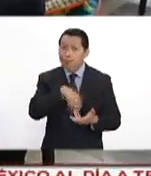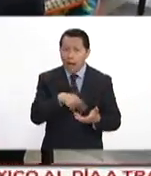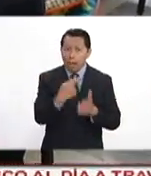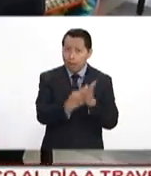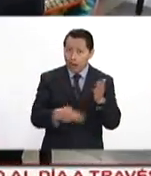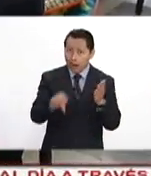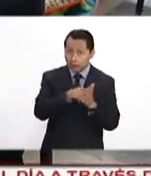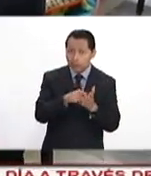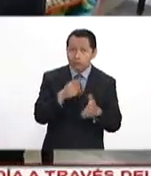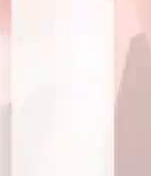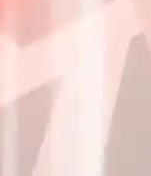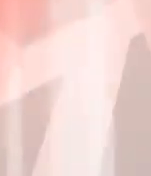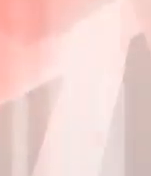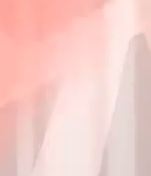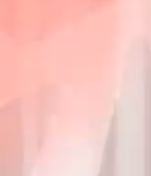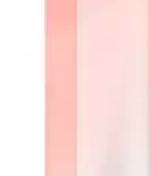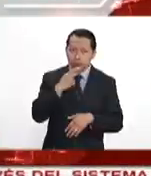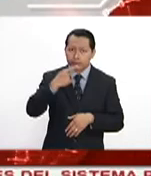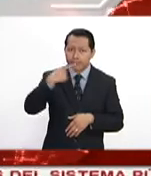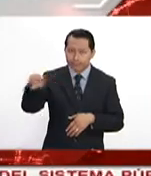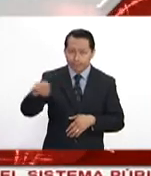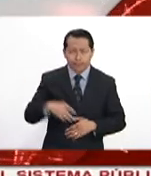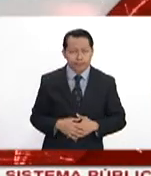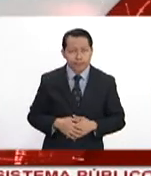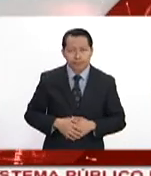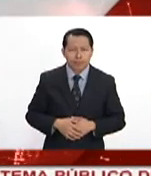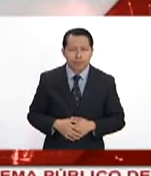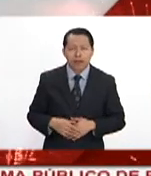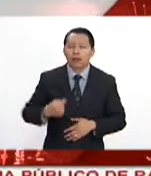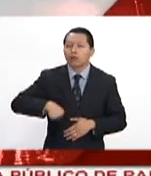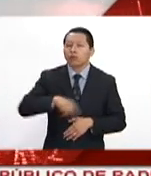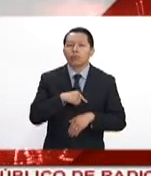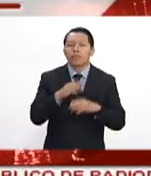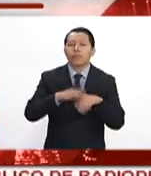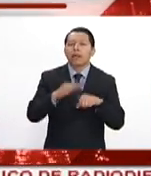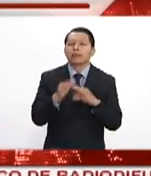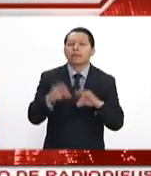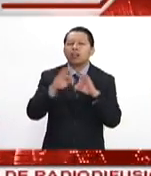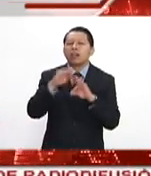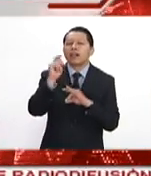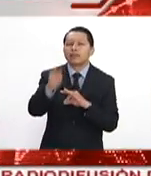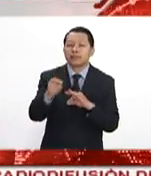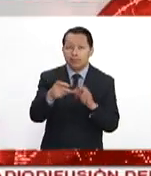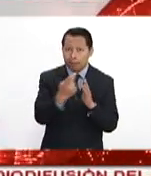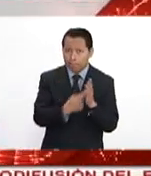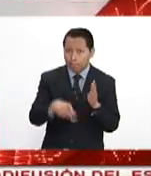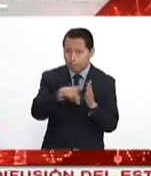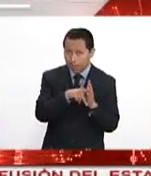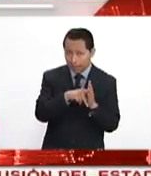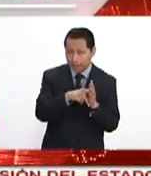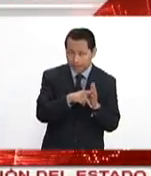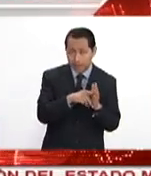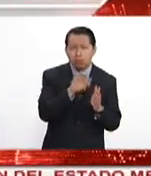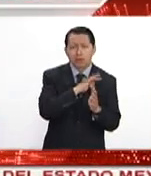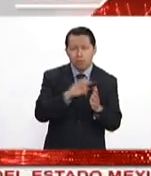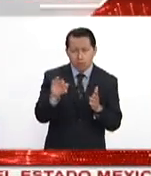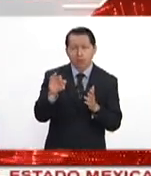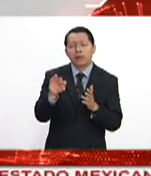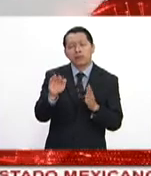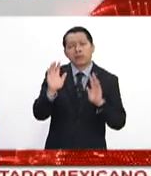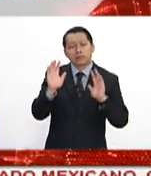estas plazas. Para nosotros la prioridad es que todas estas plazas regresen